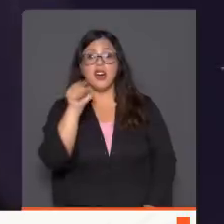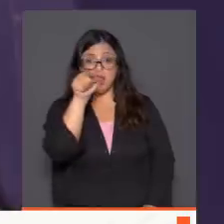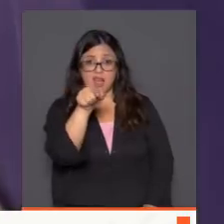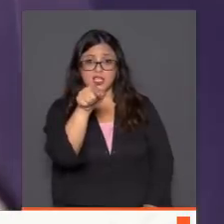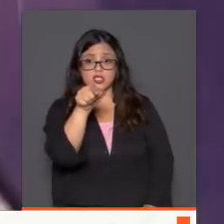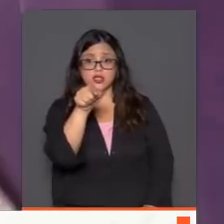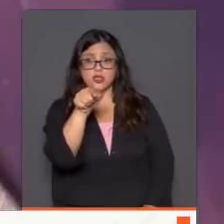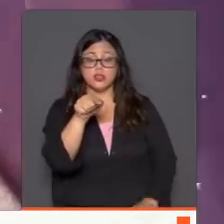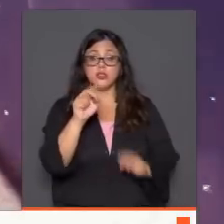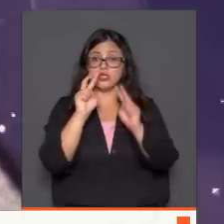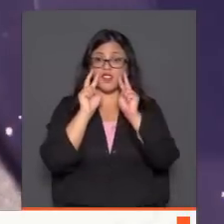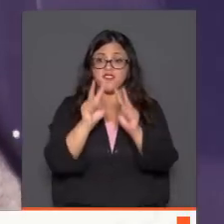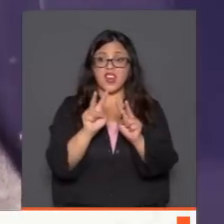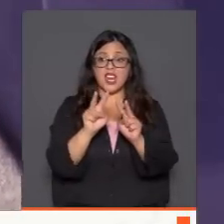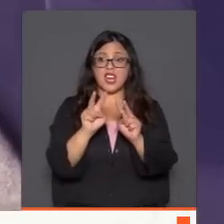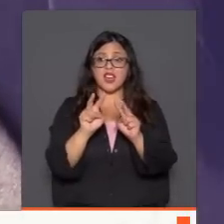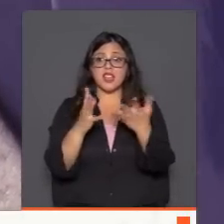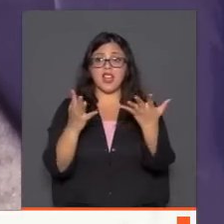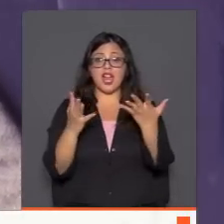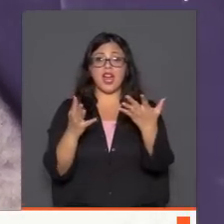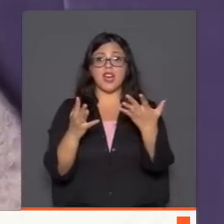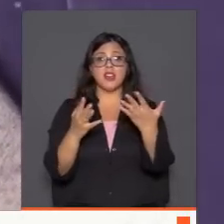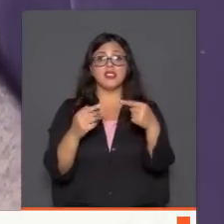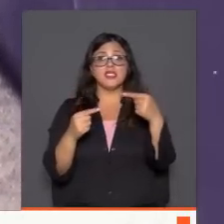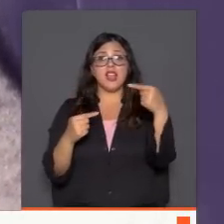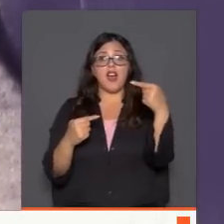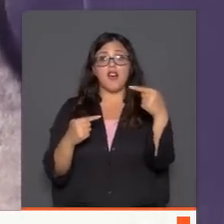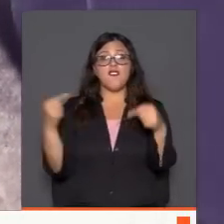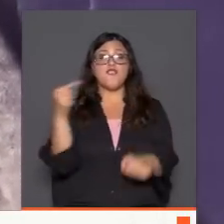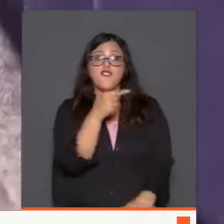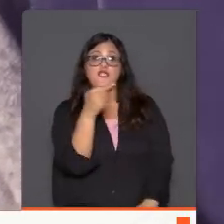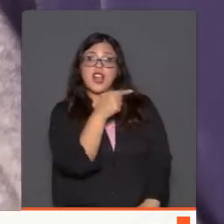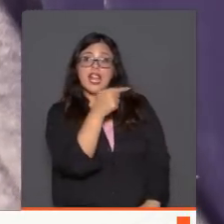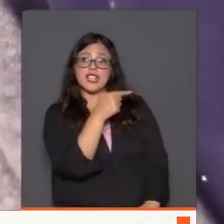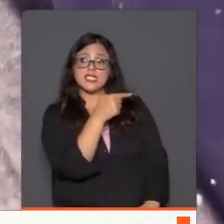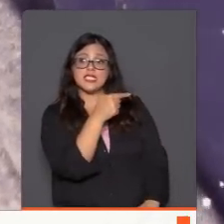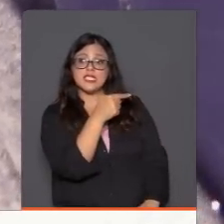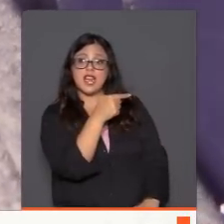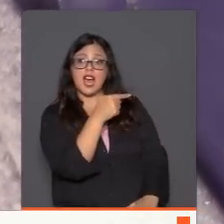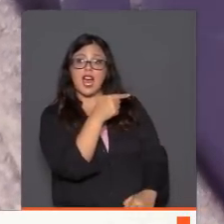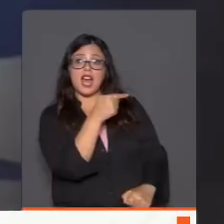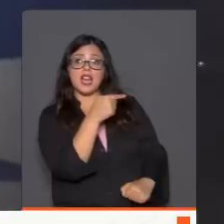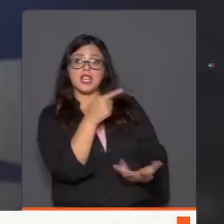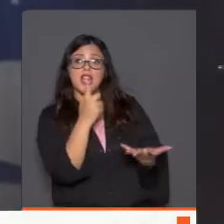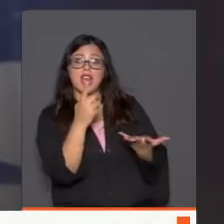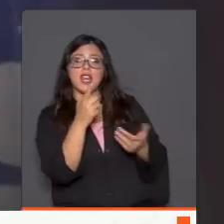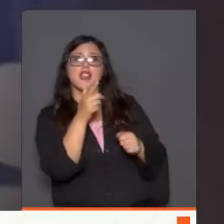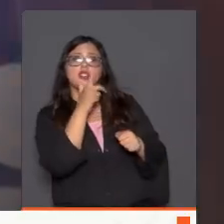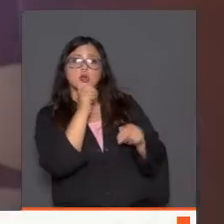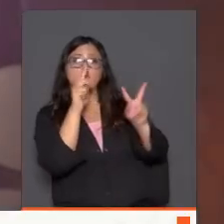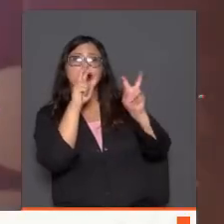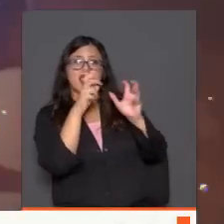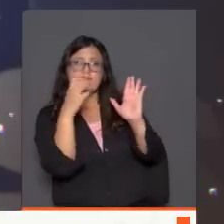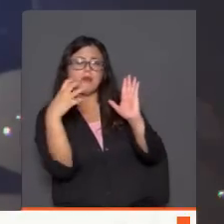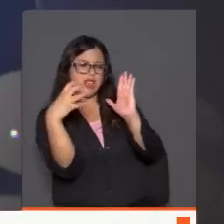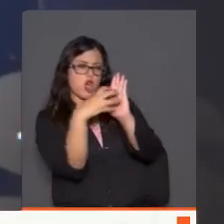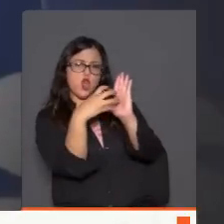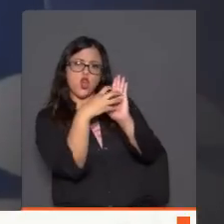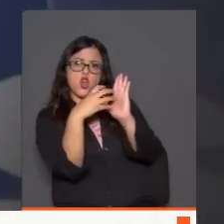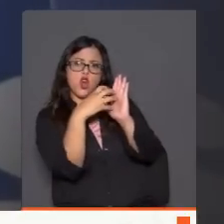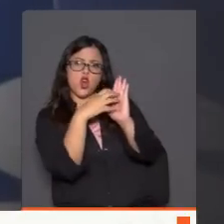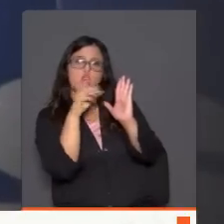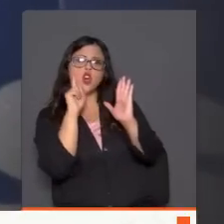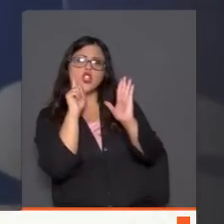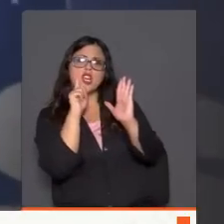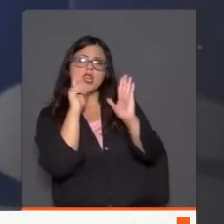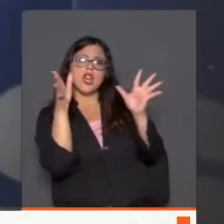Si se fija, las flechas en las fotografías apuntan hacia imprecisiones en el diseño del logo de la marca, que a su vez tiene un código asociado